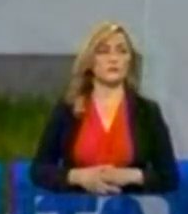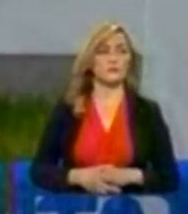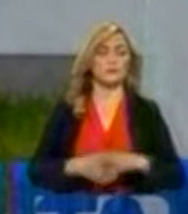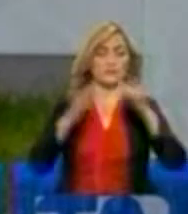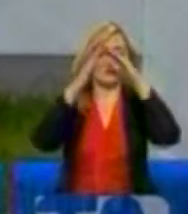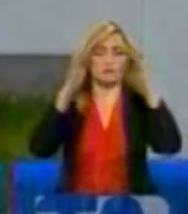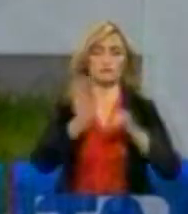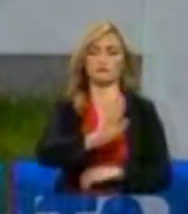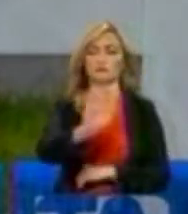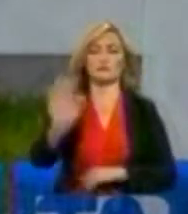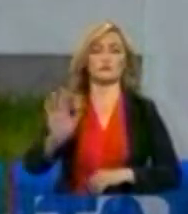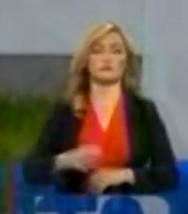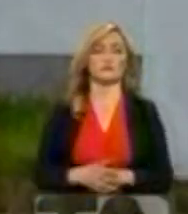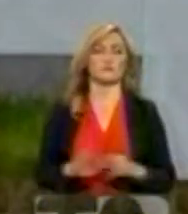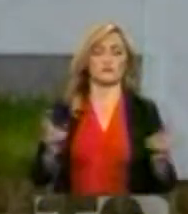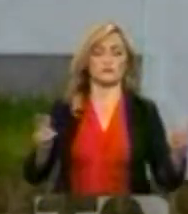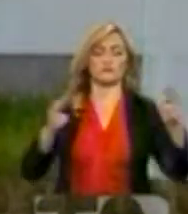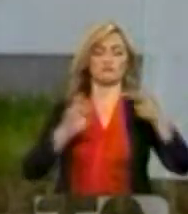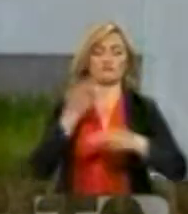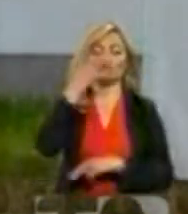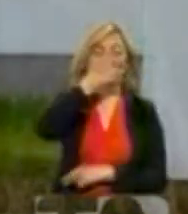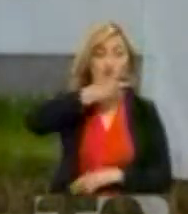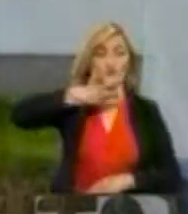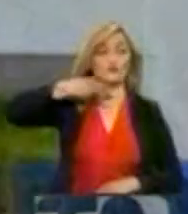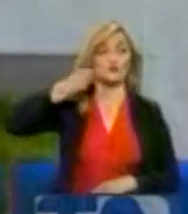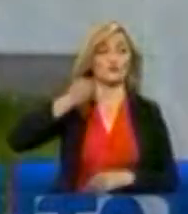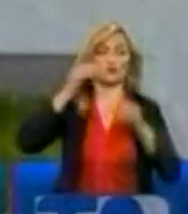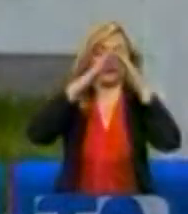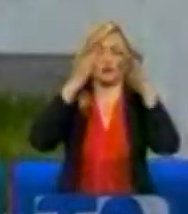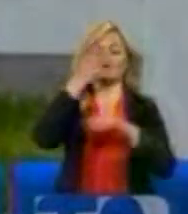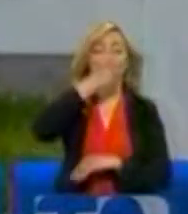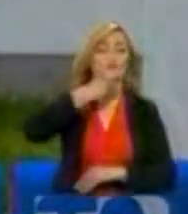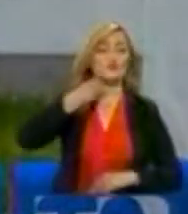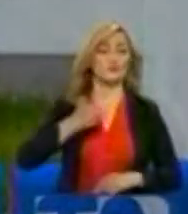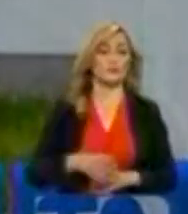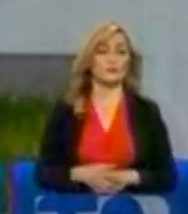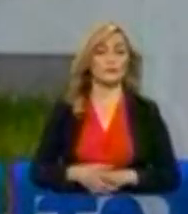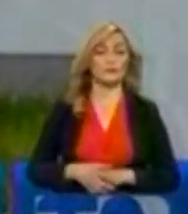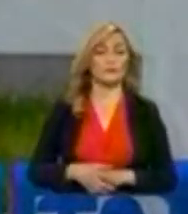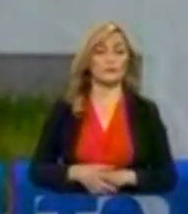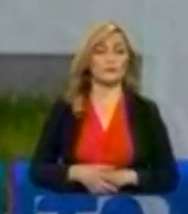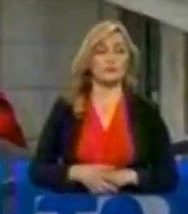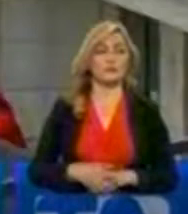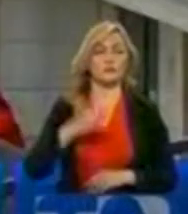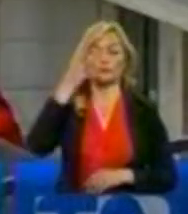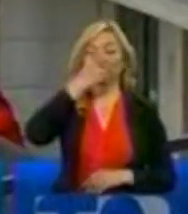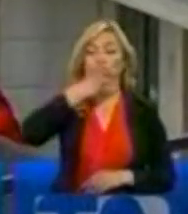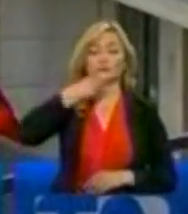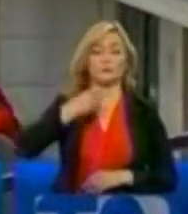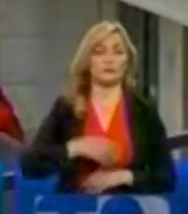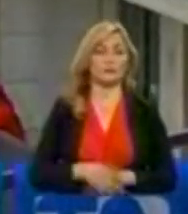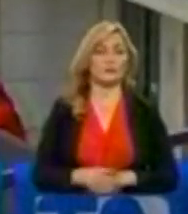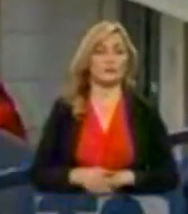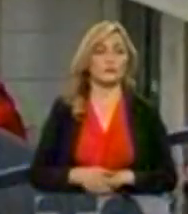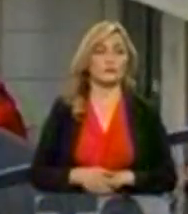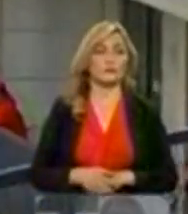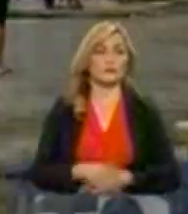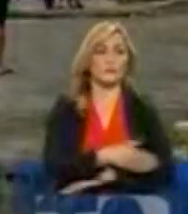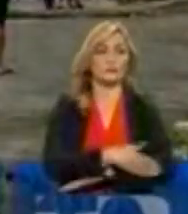para ustedes. Un departamento lindo, unas casas bonitas, bonitas. Bonitas, con una amplia